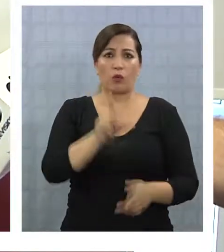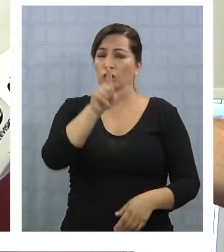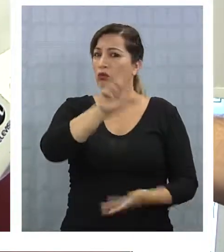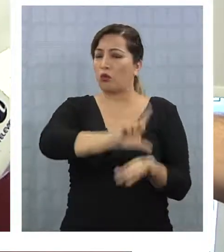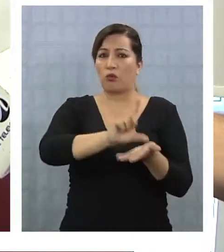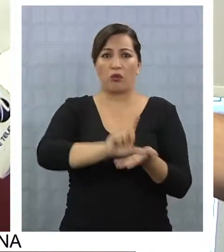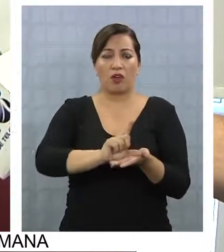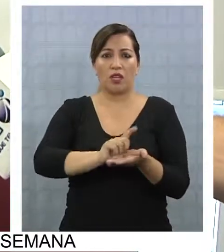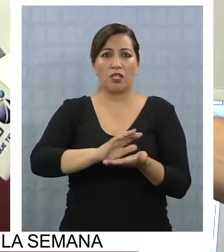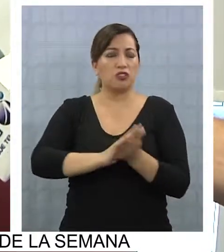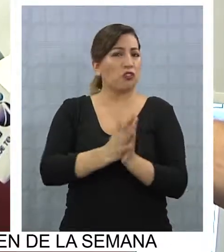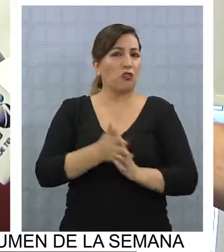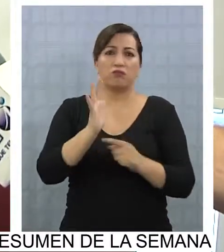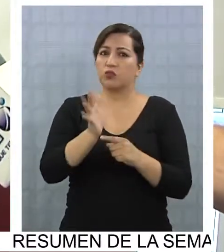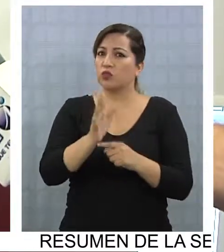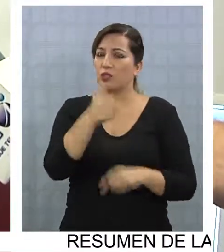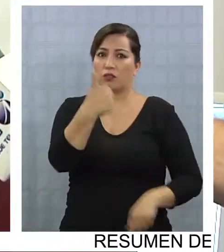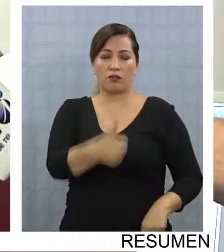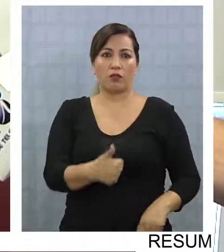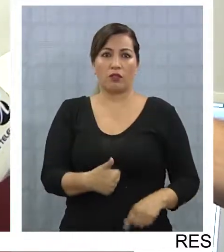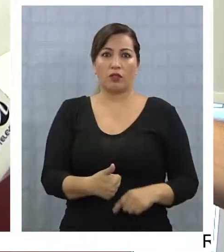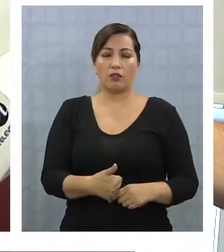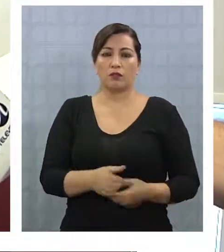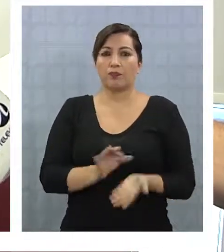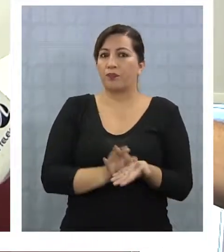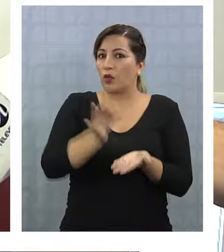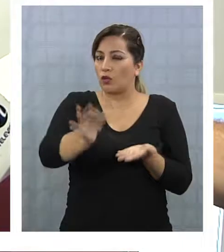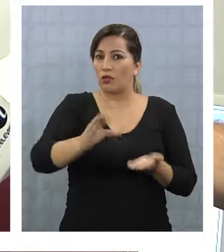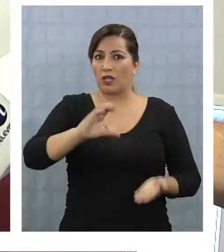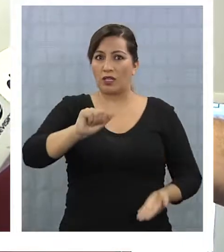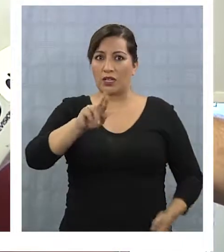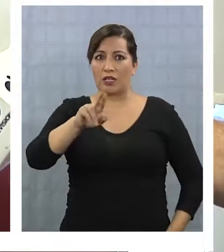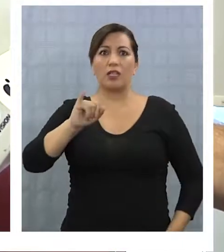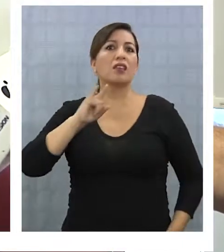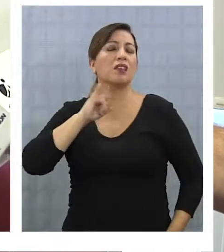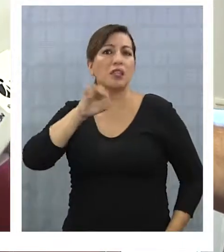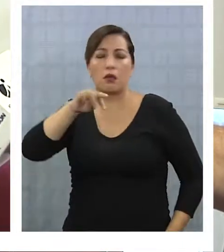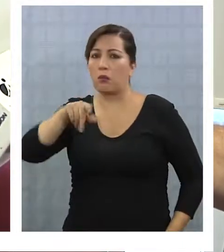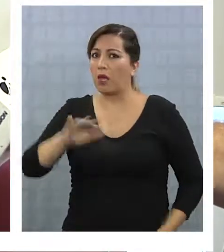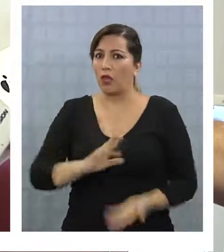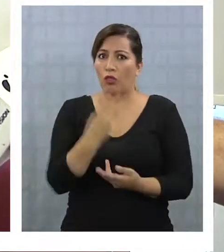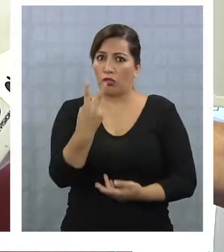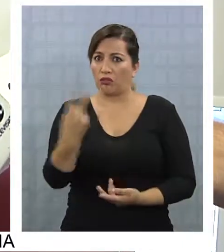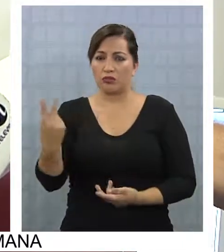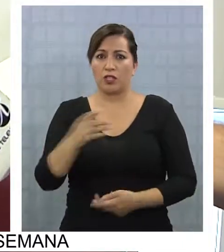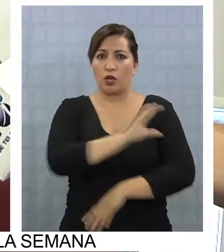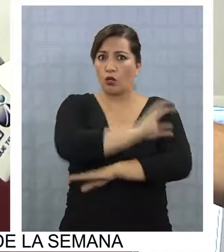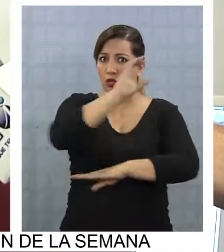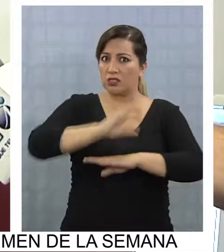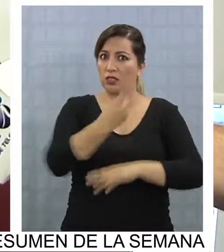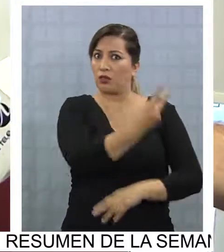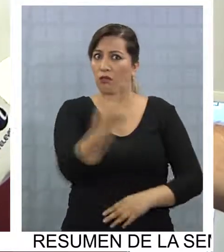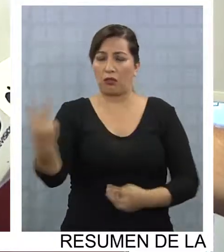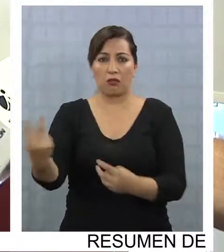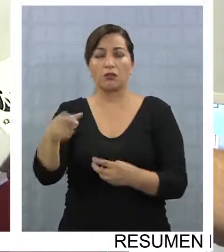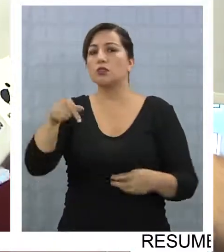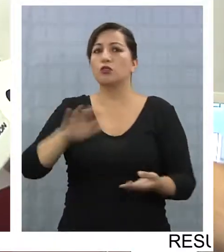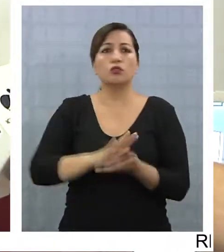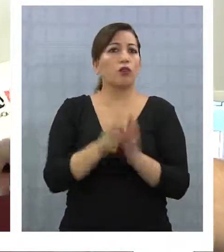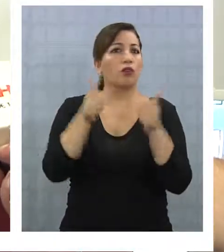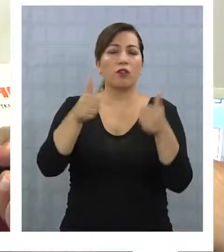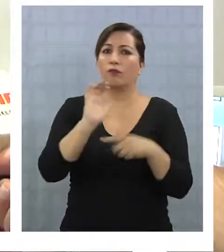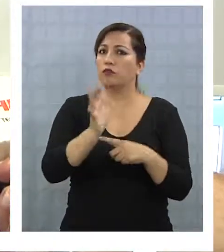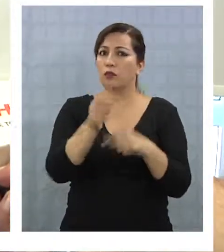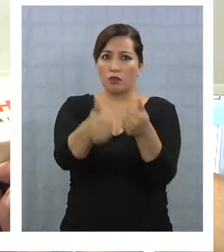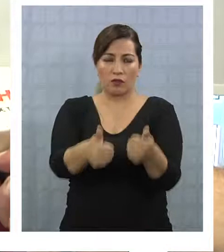de manera normal, con agua además, en Cariquima 2 y en Colchane otros 2. Por lo tanto, en general, en la provincia del Tamarugal, en términos